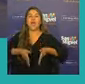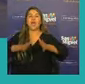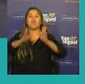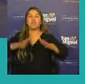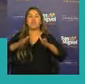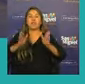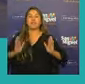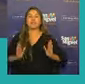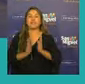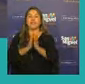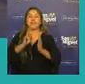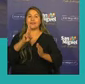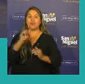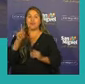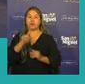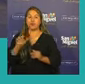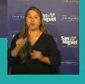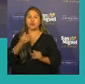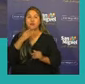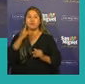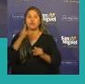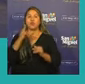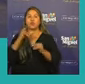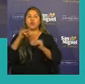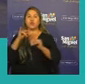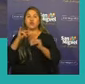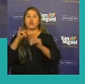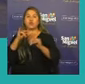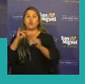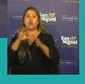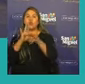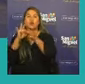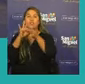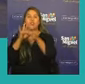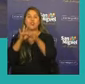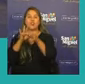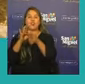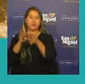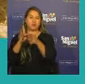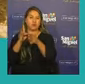más la unidad vecinal 17A.